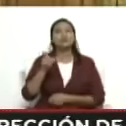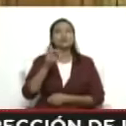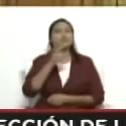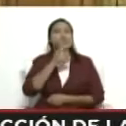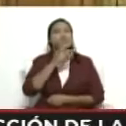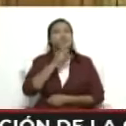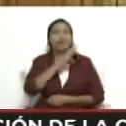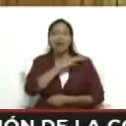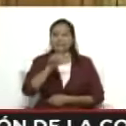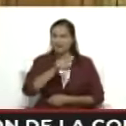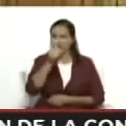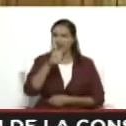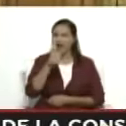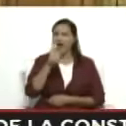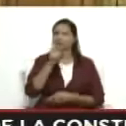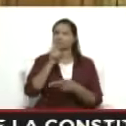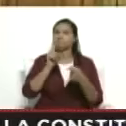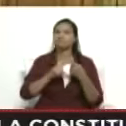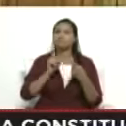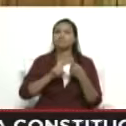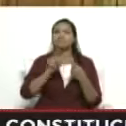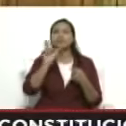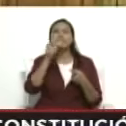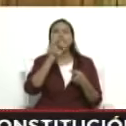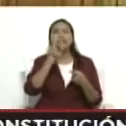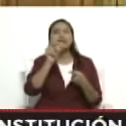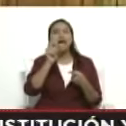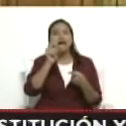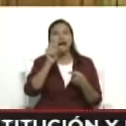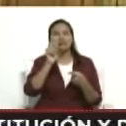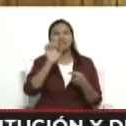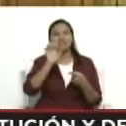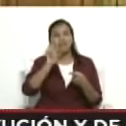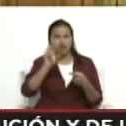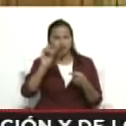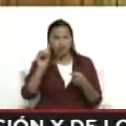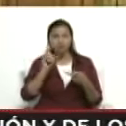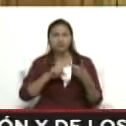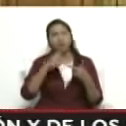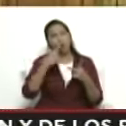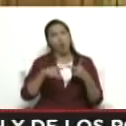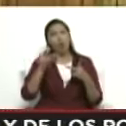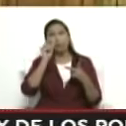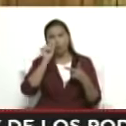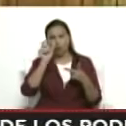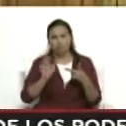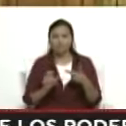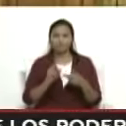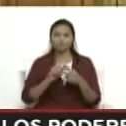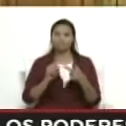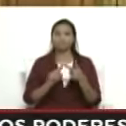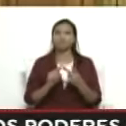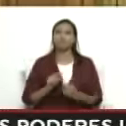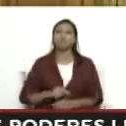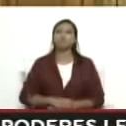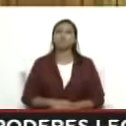y el general Verde Graterol, Verde Benito, Verde, Verde